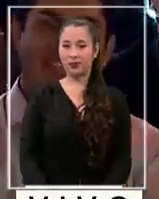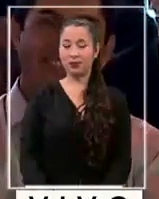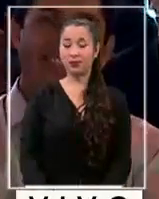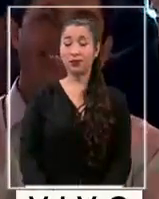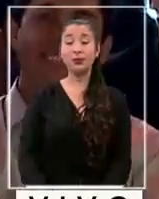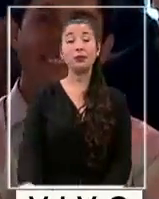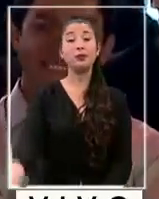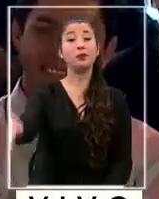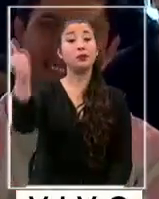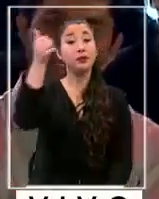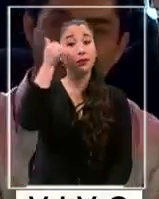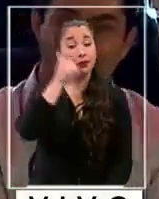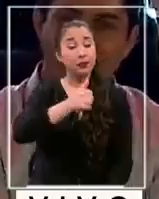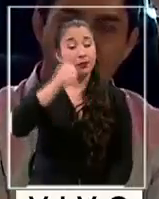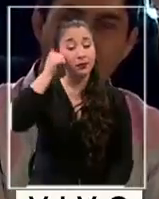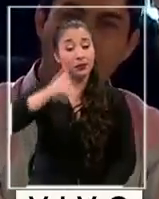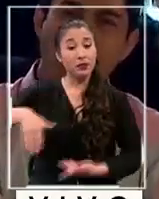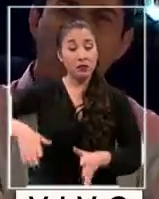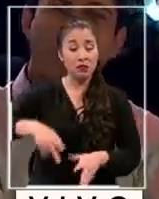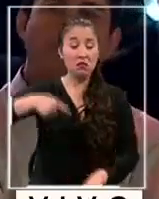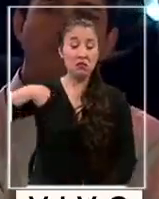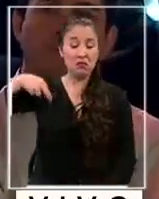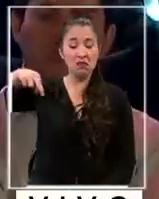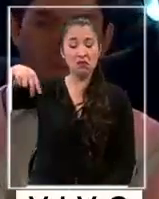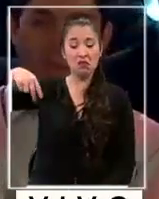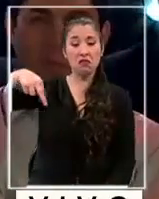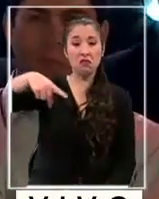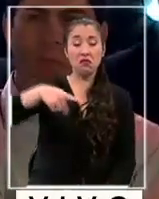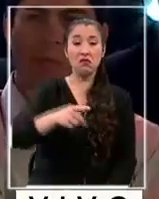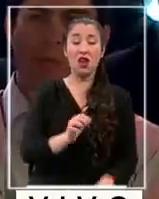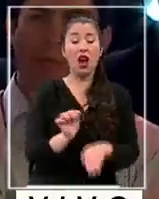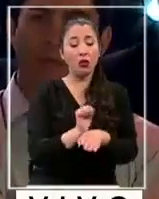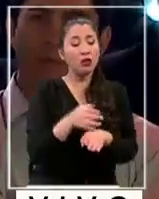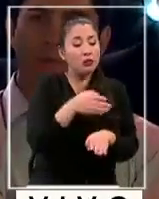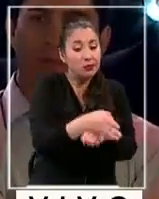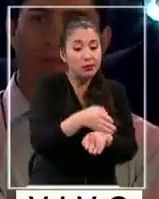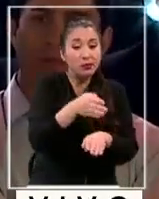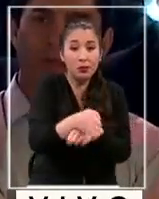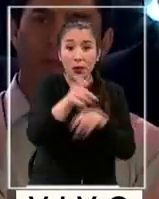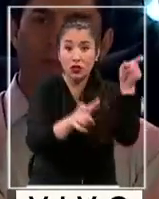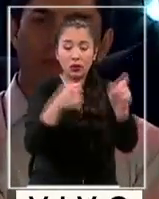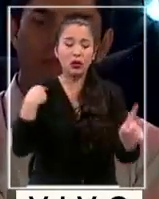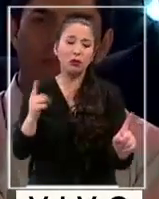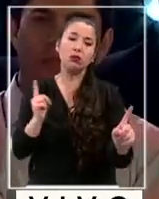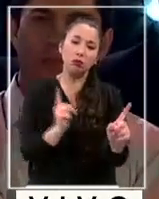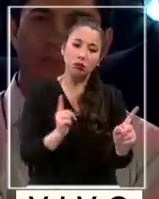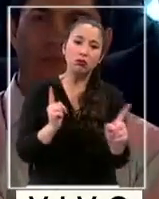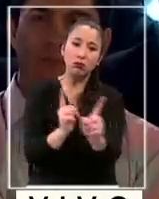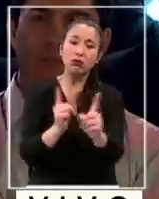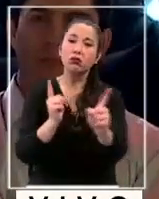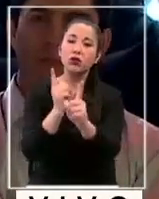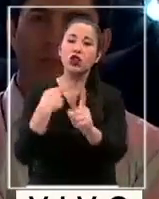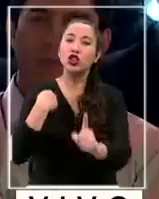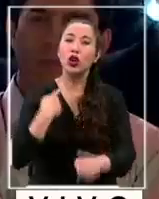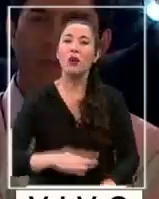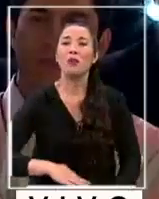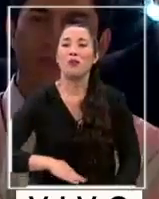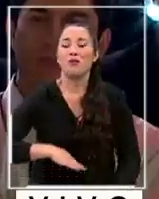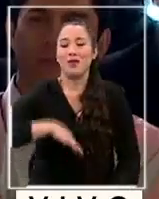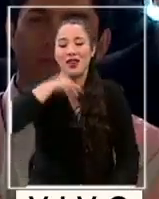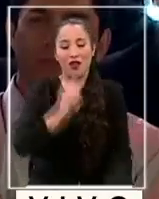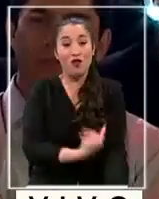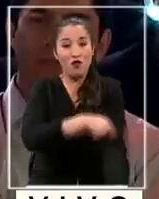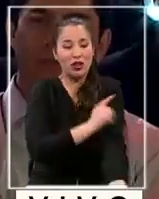Cada día en la calle caminando, auto a auto, persona a persona, me lleno con más fuerzas